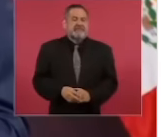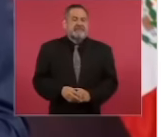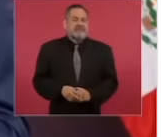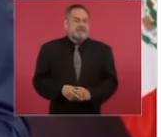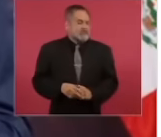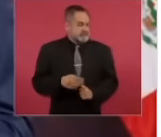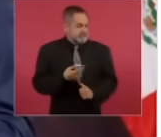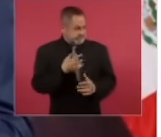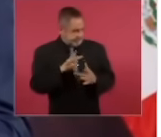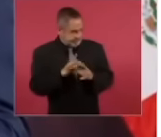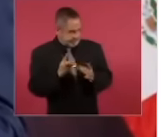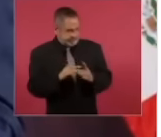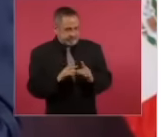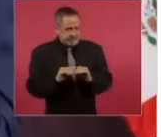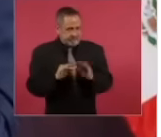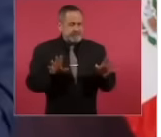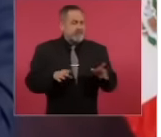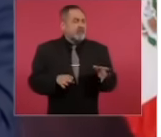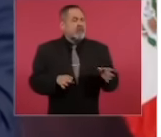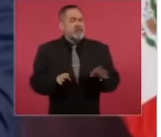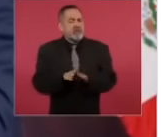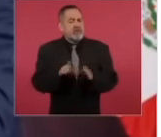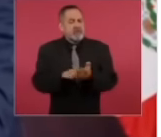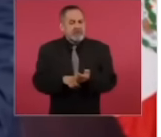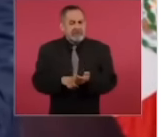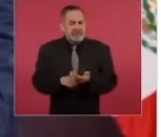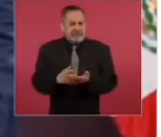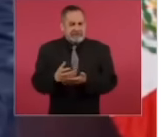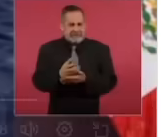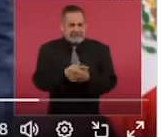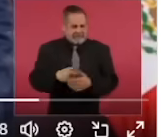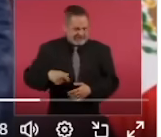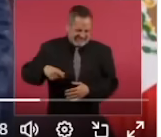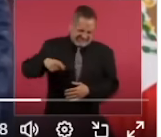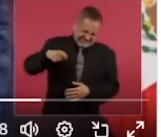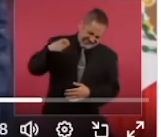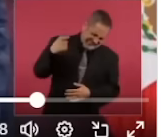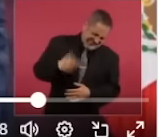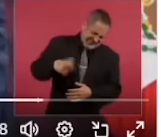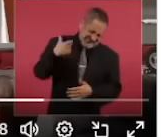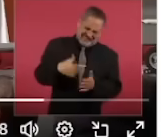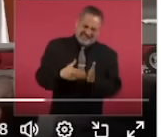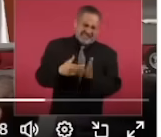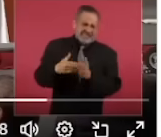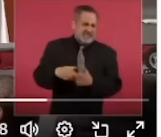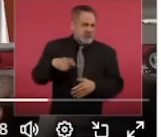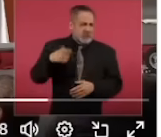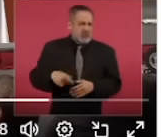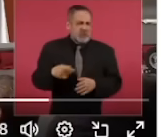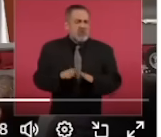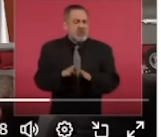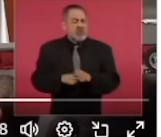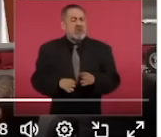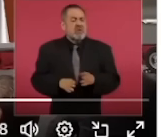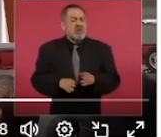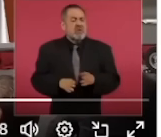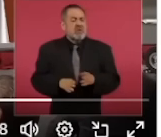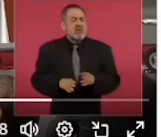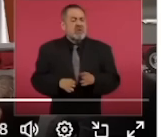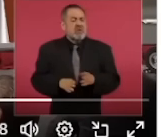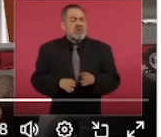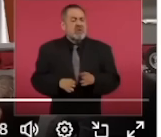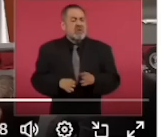dar una explicación cómo es que se hizo de hecho, tan millonario, tan rico.